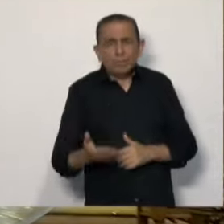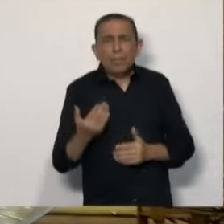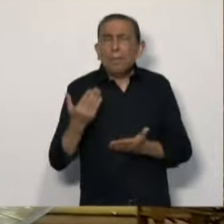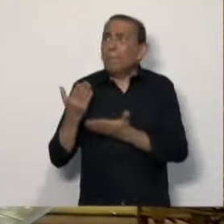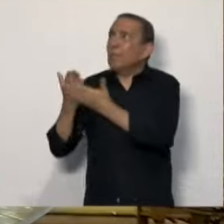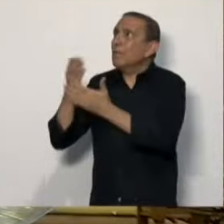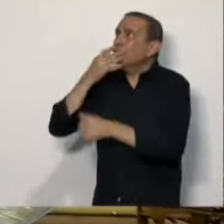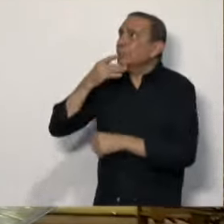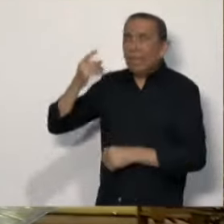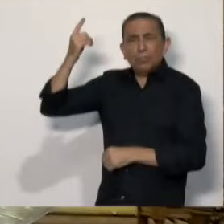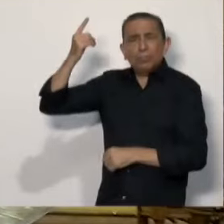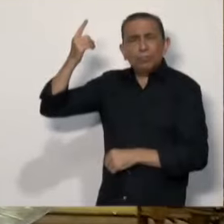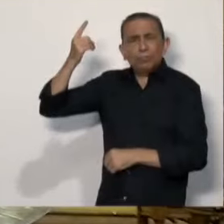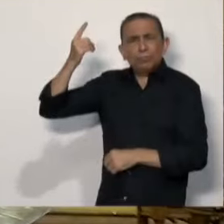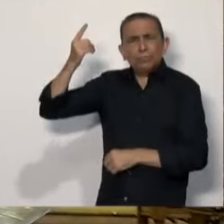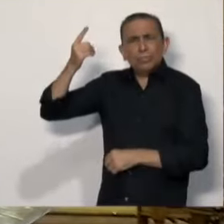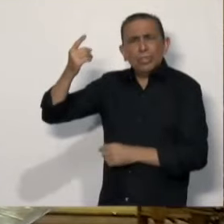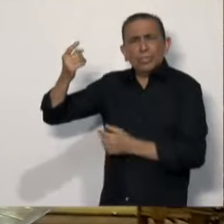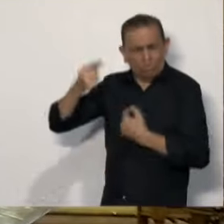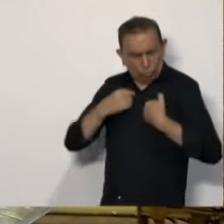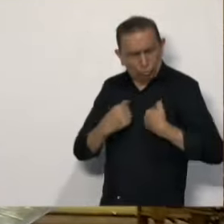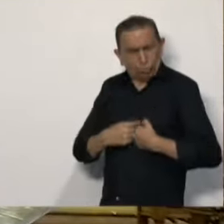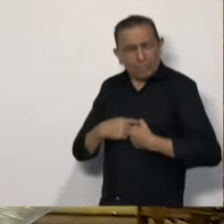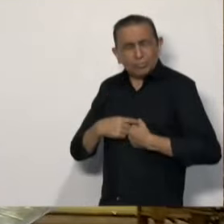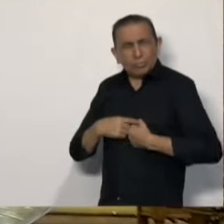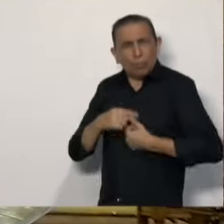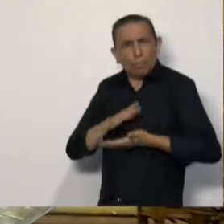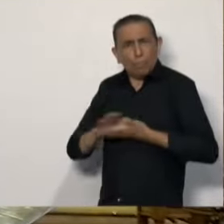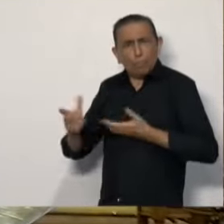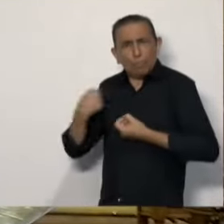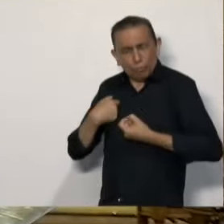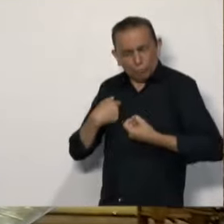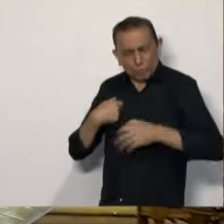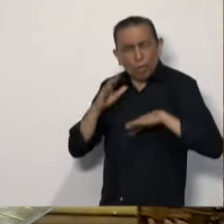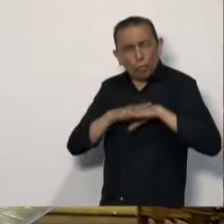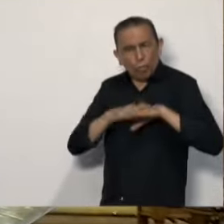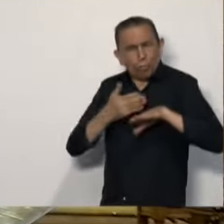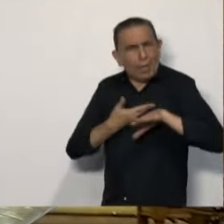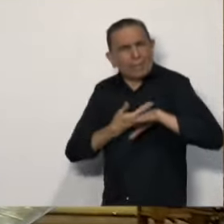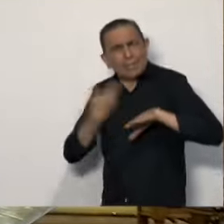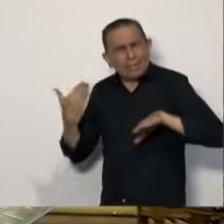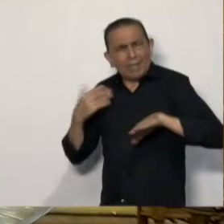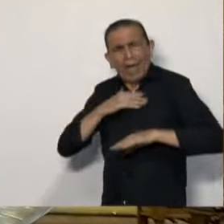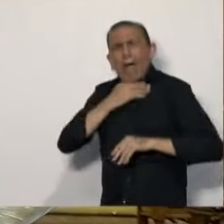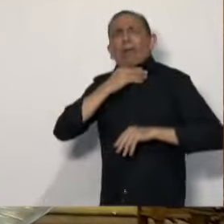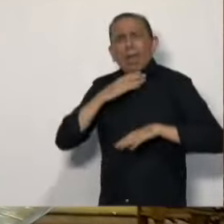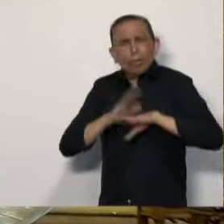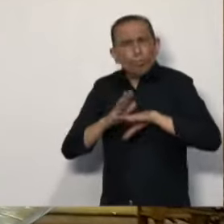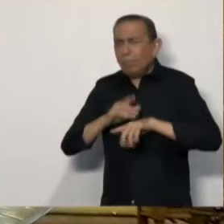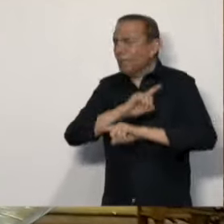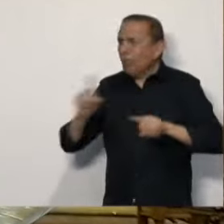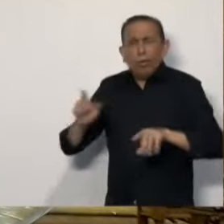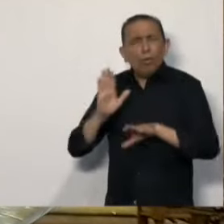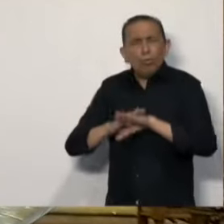Dios que nos dé un corazón puro, que nos libere de la culpa, que no nos deje ahogarnos por la culpa, porque la culpa aparte